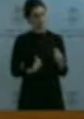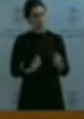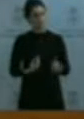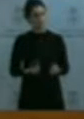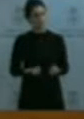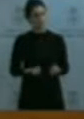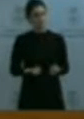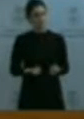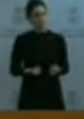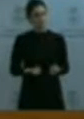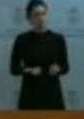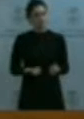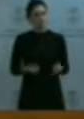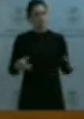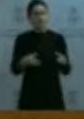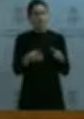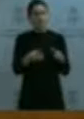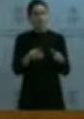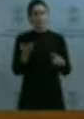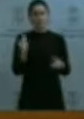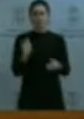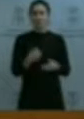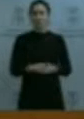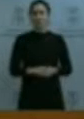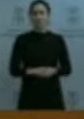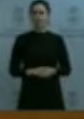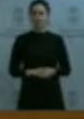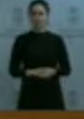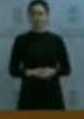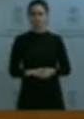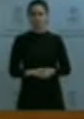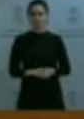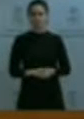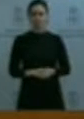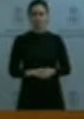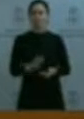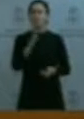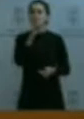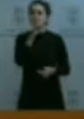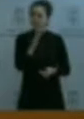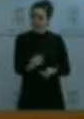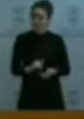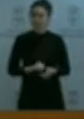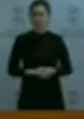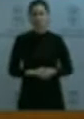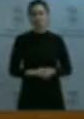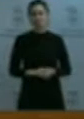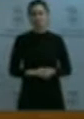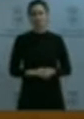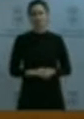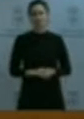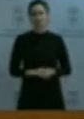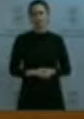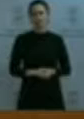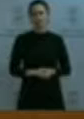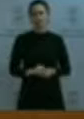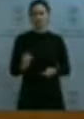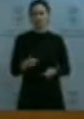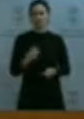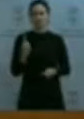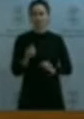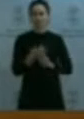anterior, por una razón, por una sencilla razón. Cuando nosotros entablamos conversaciones con un grupo de afectados, que pueden